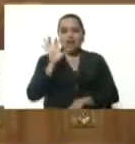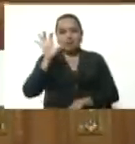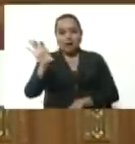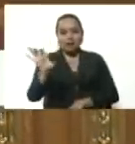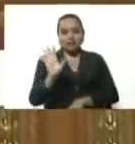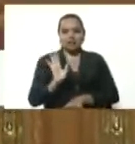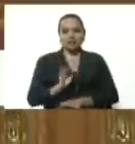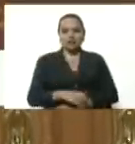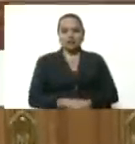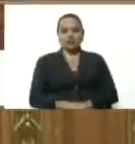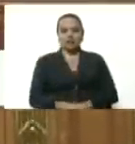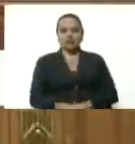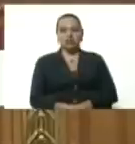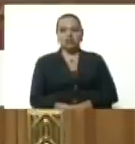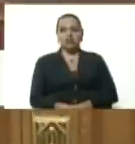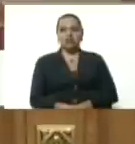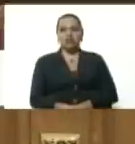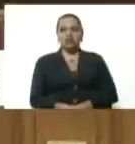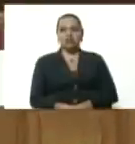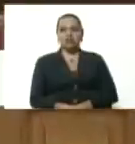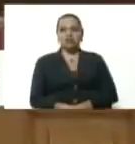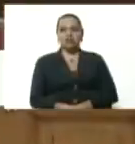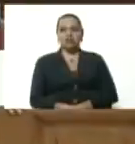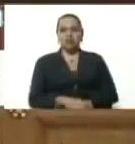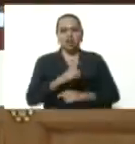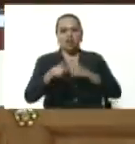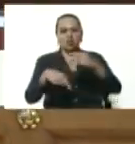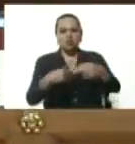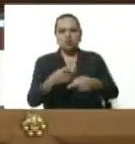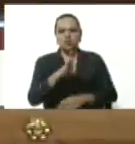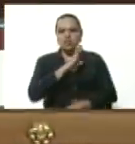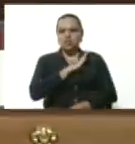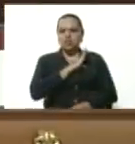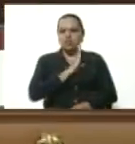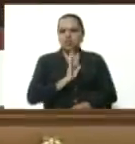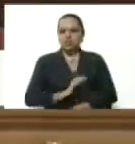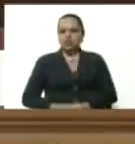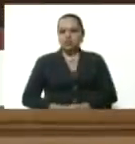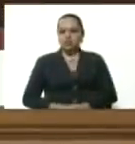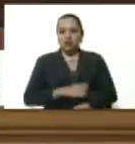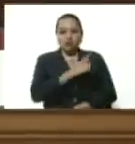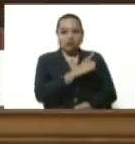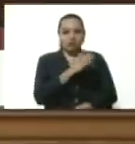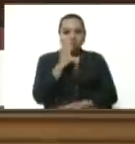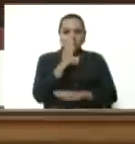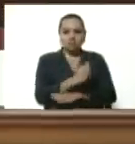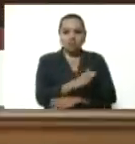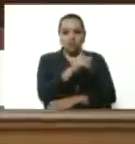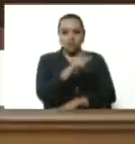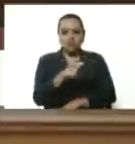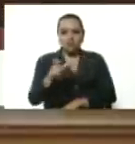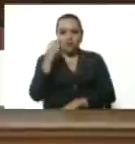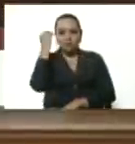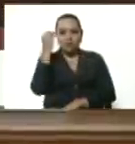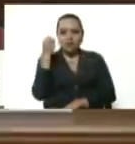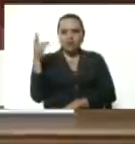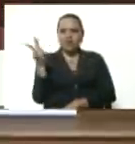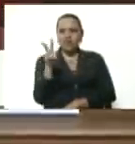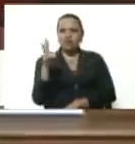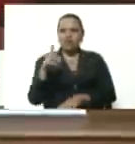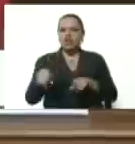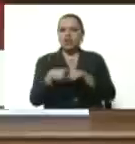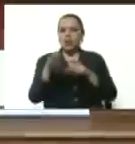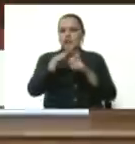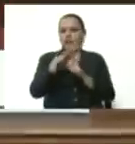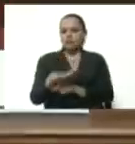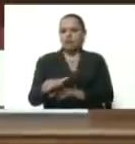patria? El efecto que tienen ese tipo de acciones por quienes creen que Venezuela es una colonia de la